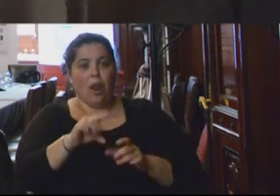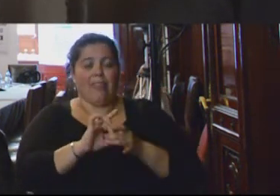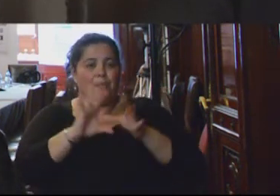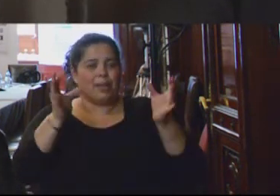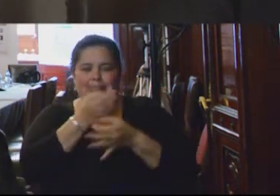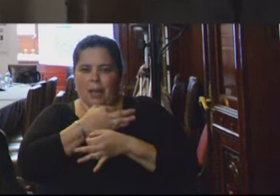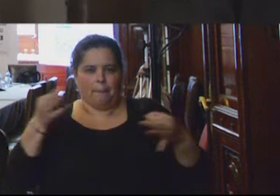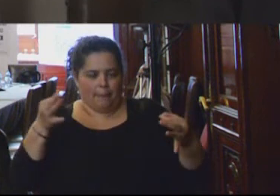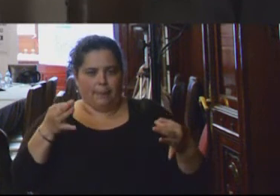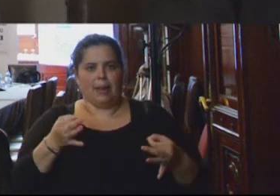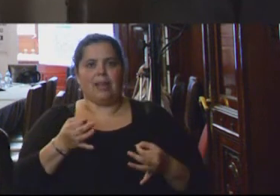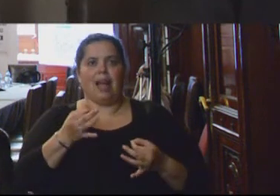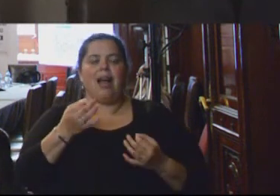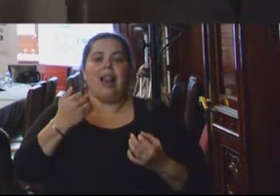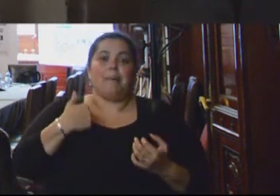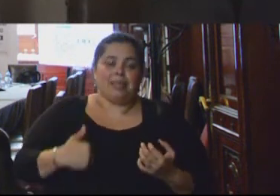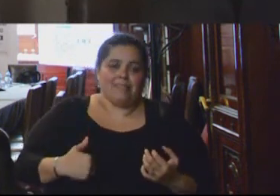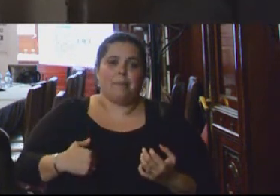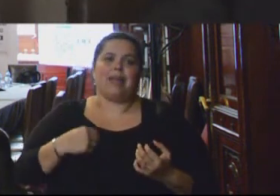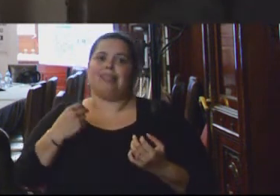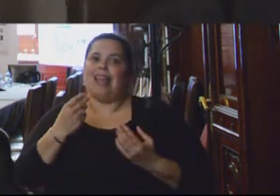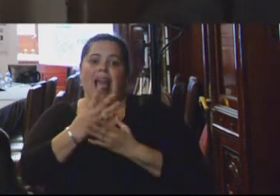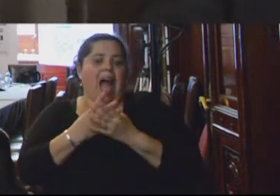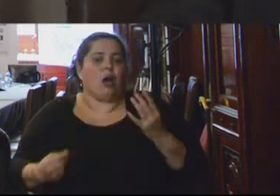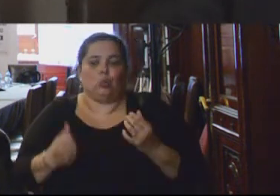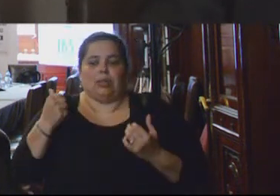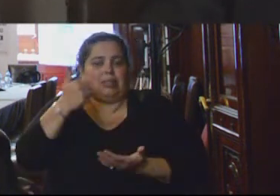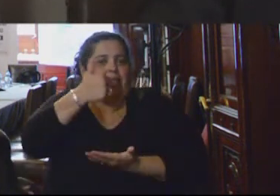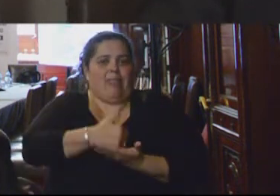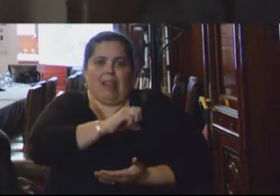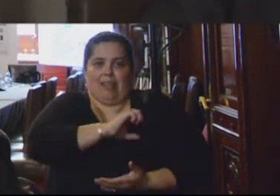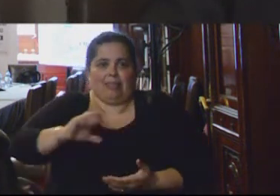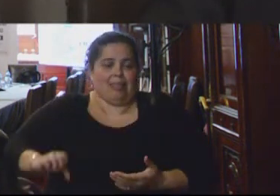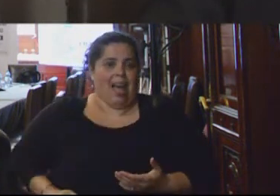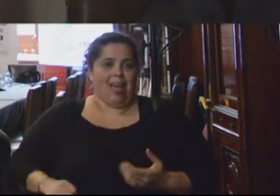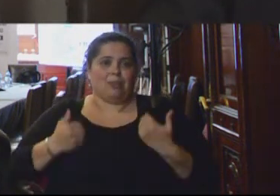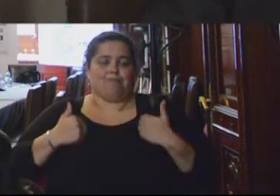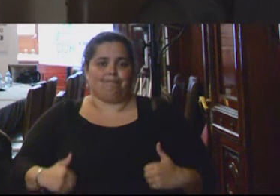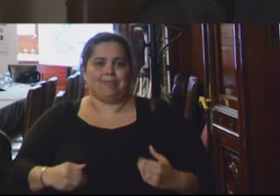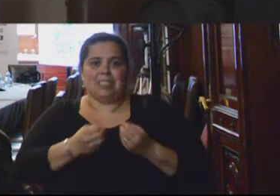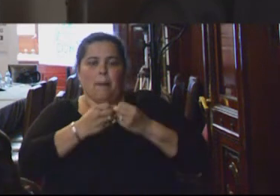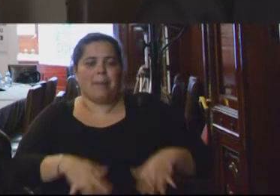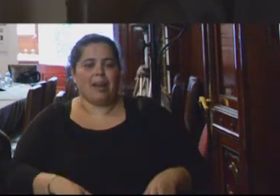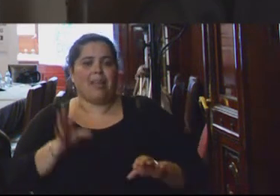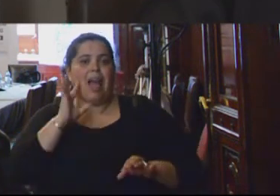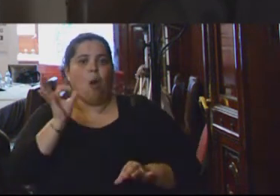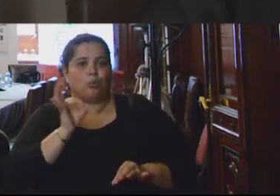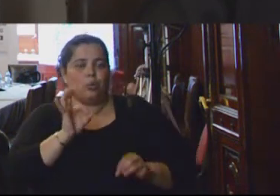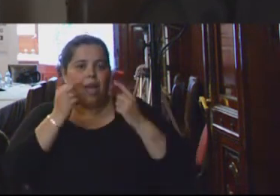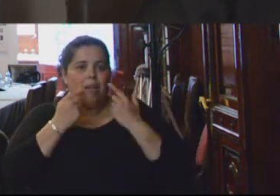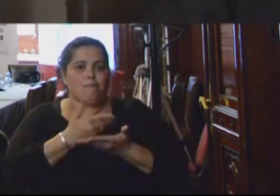lamentable la ausencia del Estado, pues se pierde la oportunidad de mostrar ante la comunidad internacional